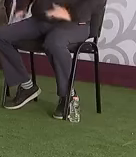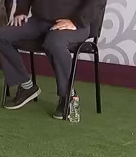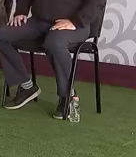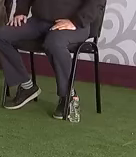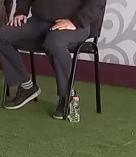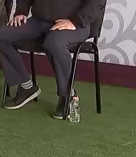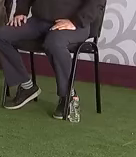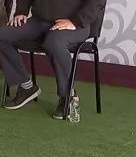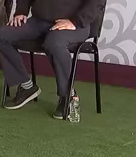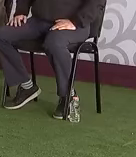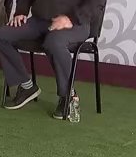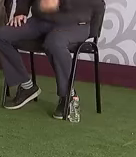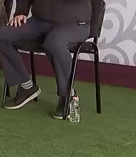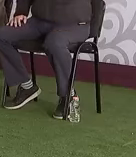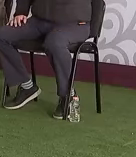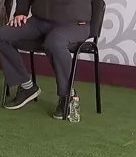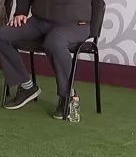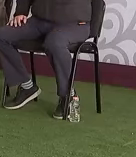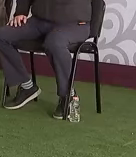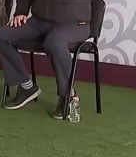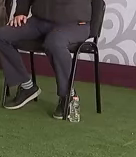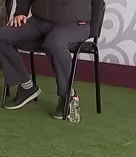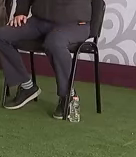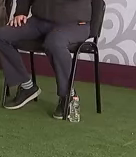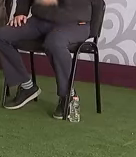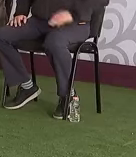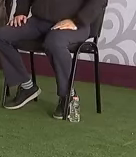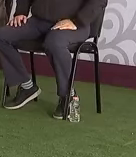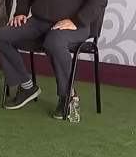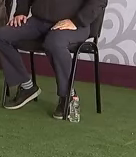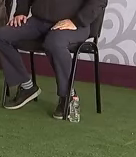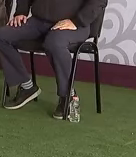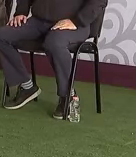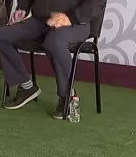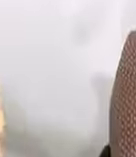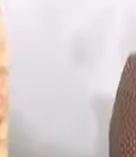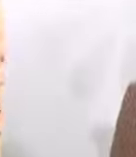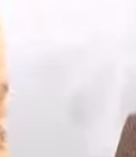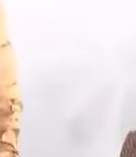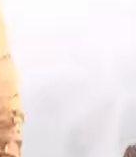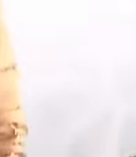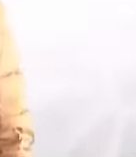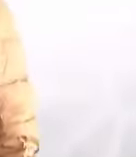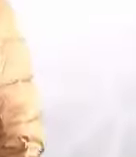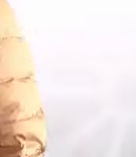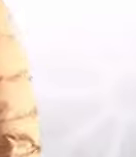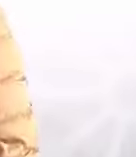Licenciada Rosa Isela Rodríguez Velázquez, secretaria de Gobernación.